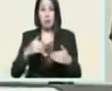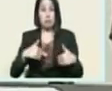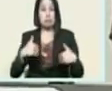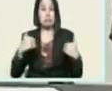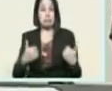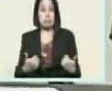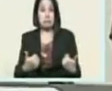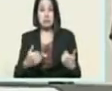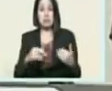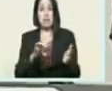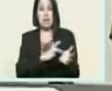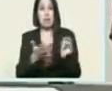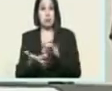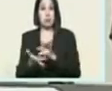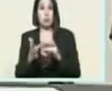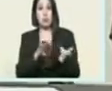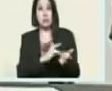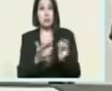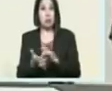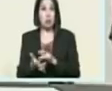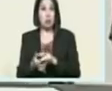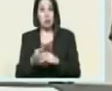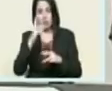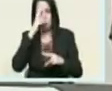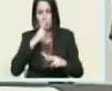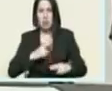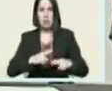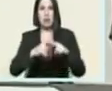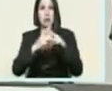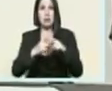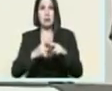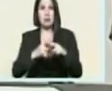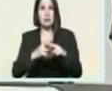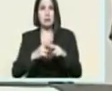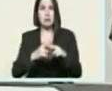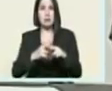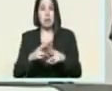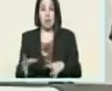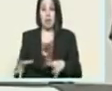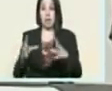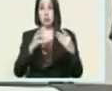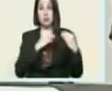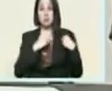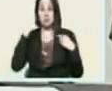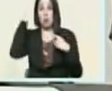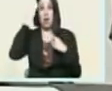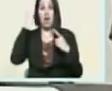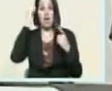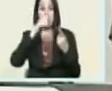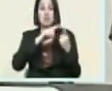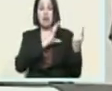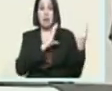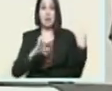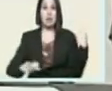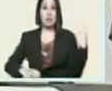sacrificio de nuestro Señor Jesucristo y en su humildad, que asumimos su ética.